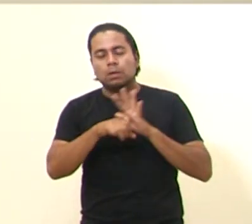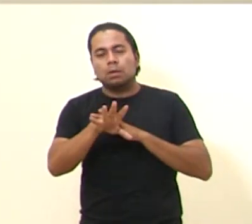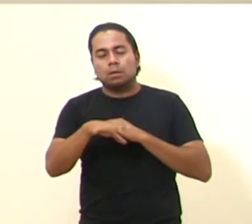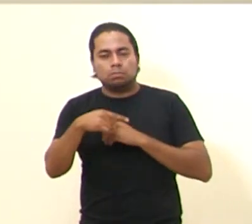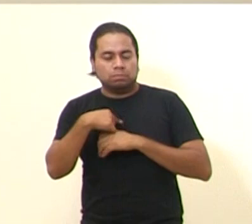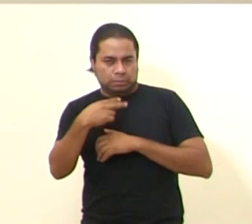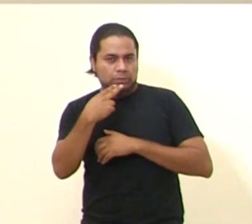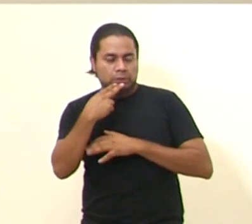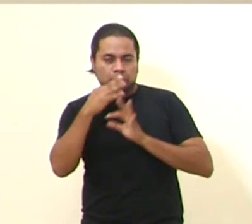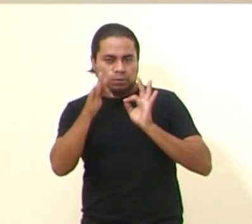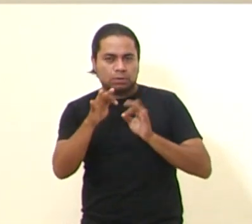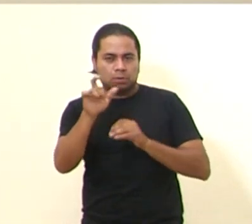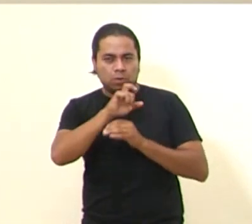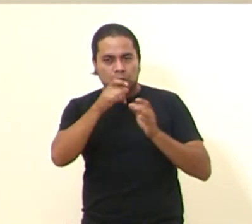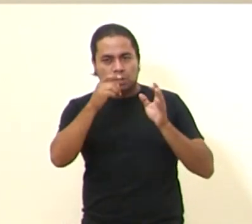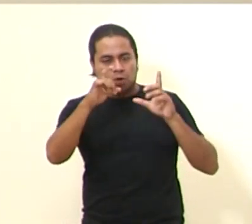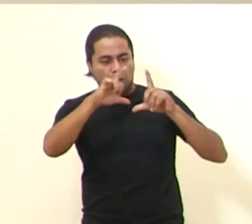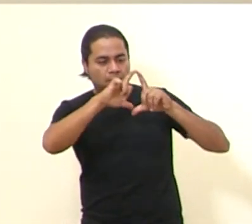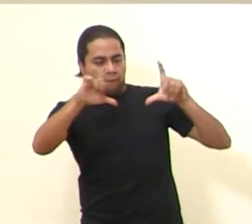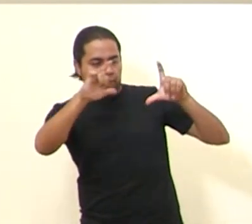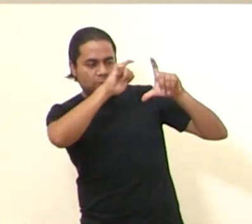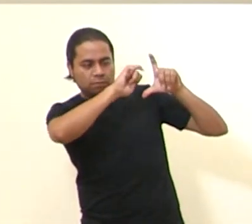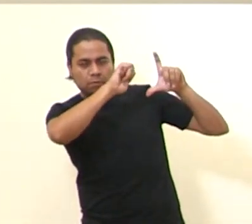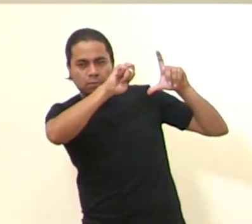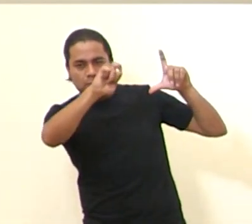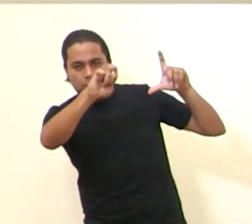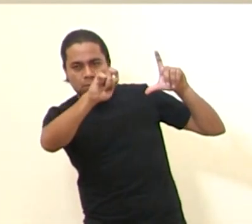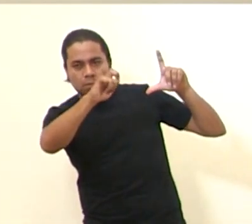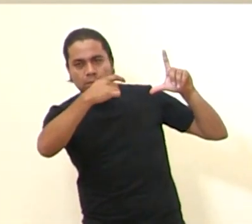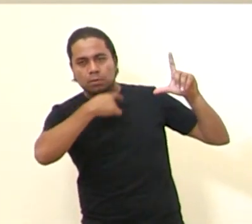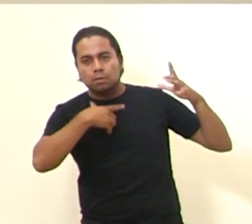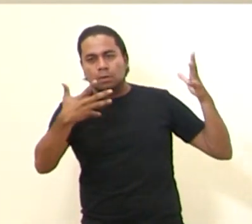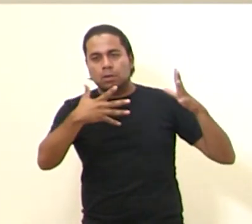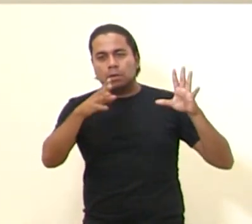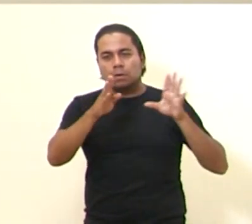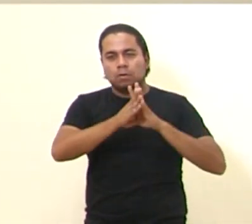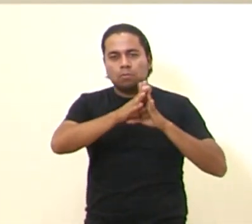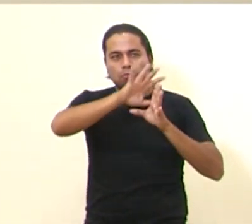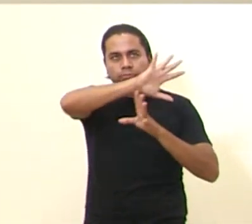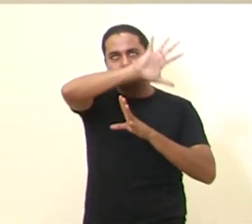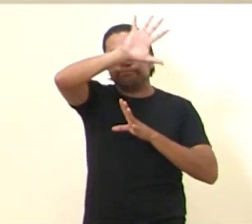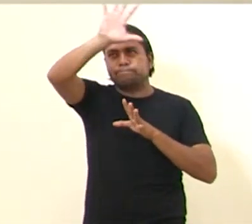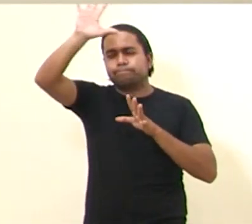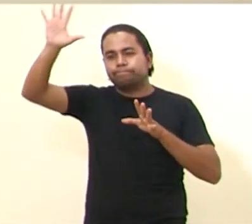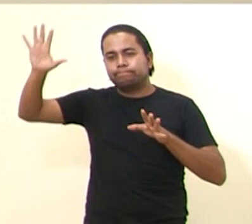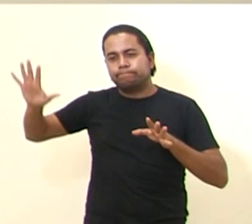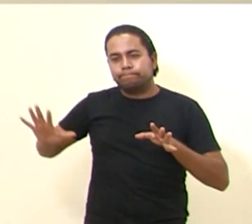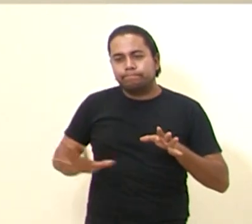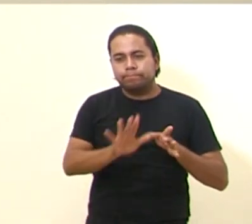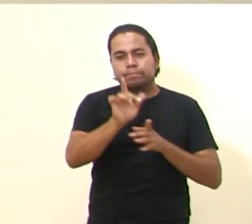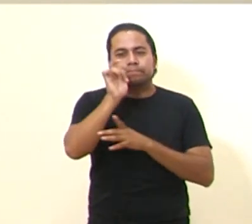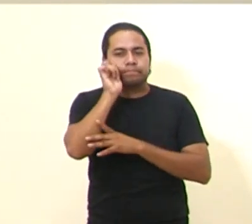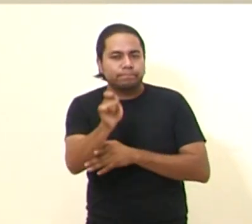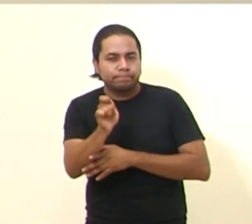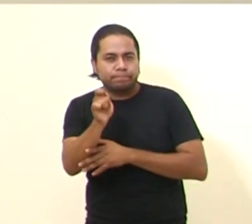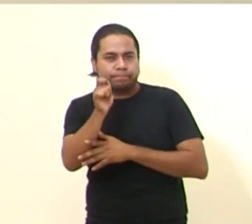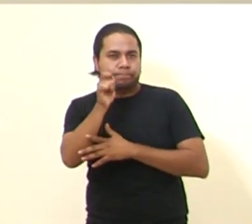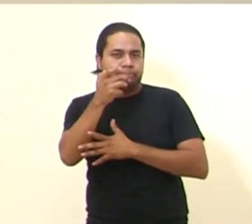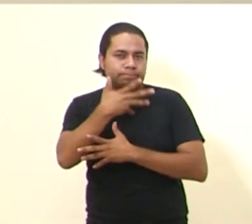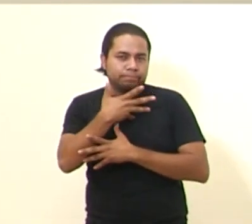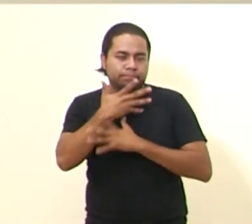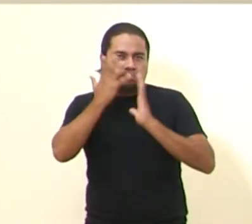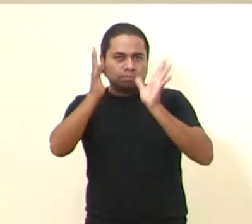una vez que ya tengo mis fichas, hacer como un panorama general de qué es lo que ya tengo.